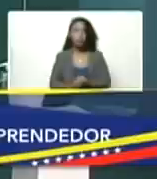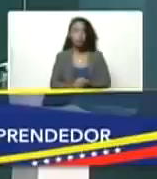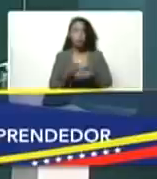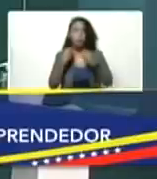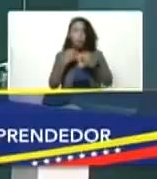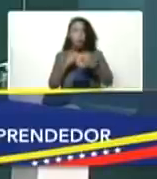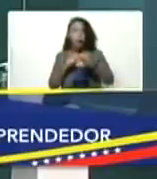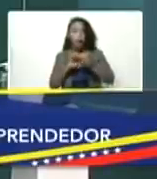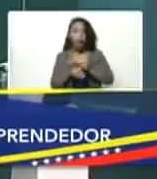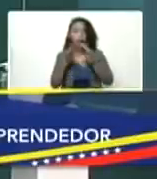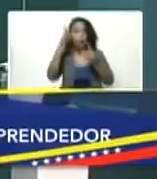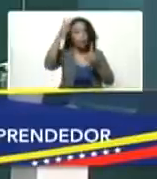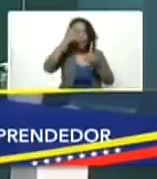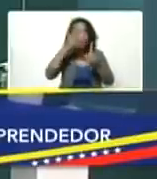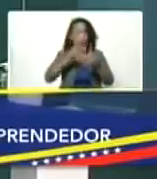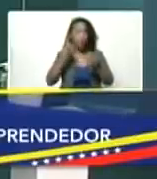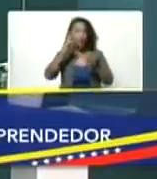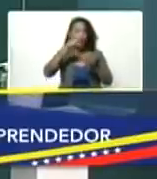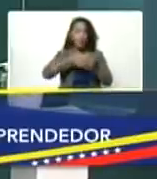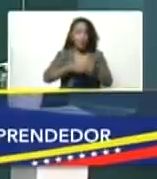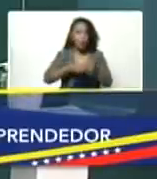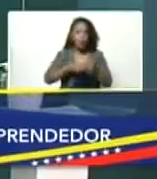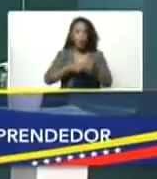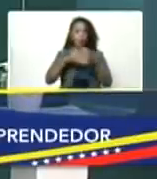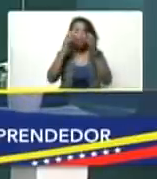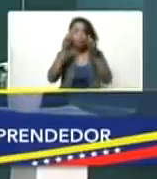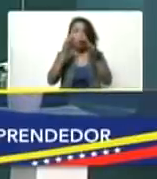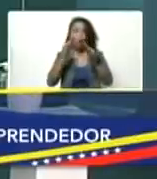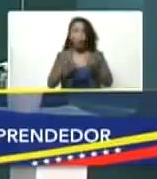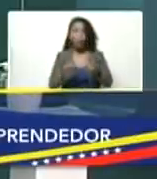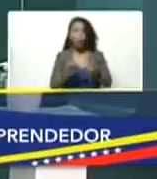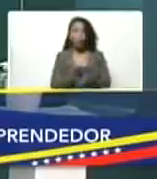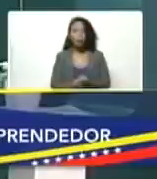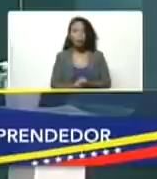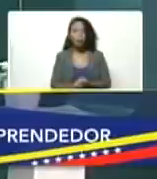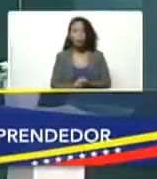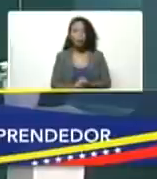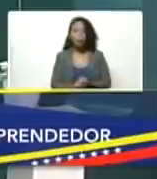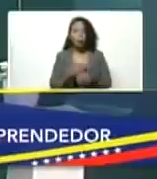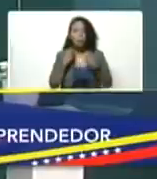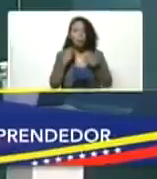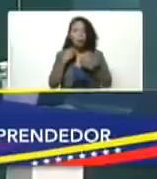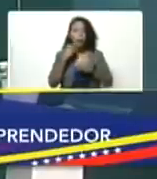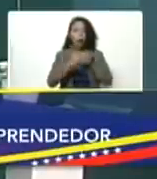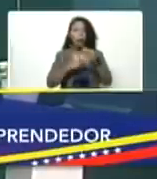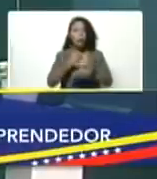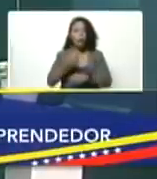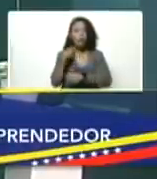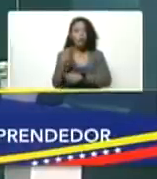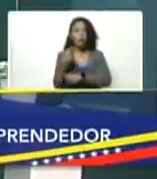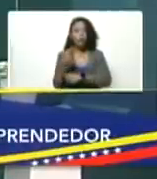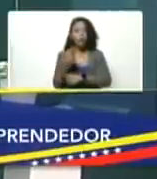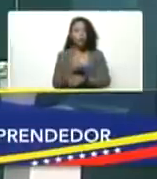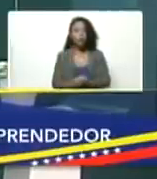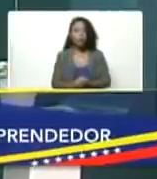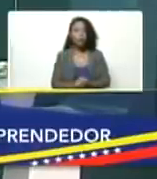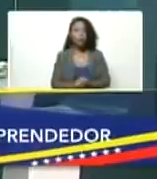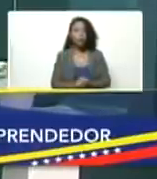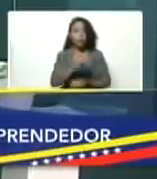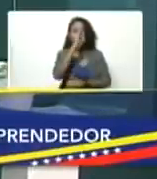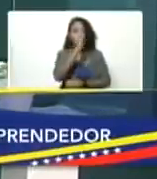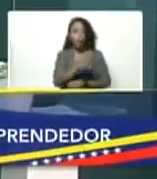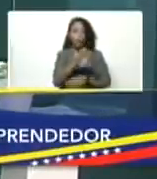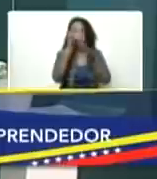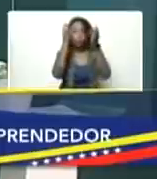entrar a la formación, al registro, a la formalización, para optar por un financiamiento directo